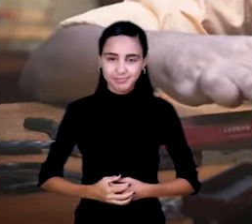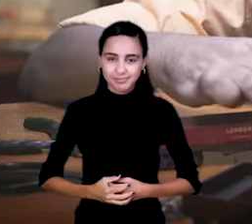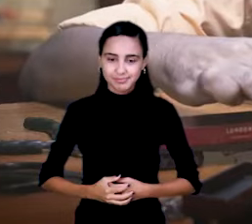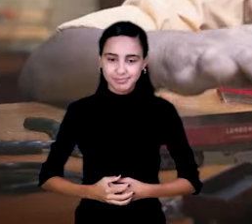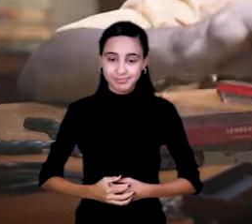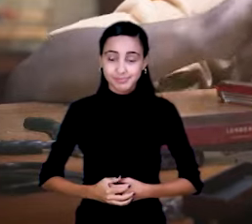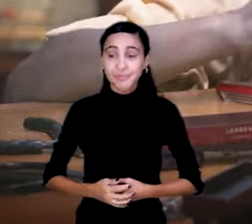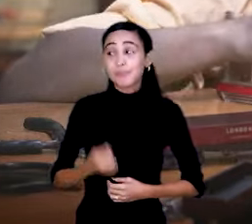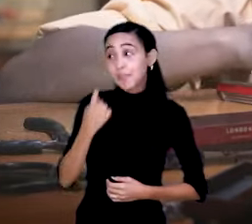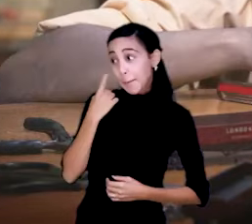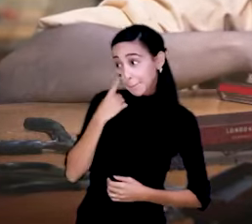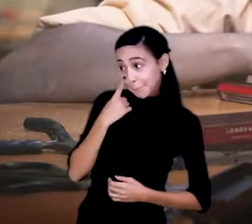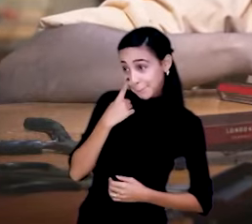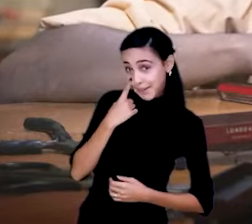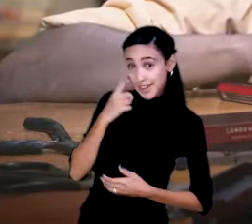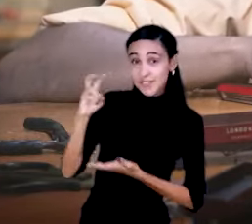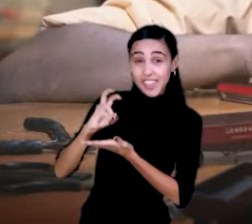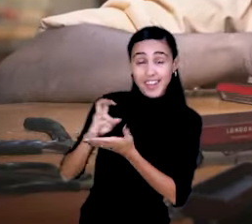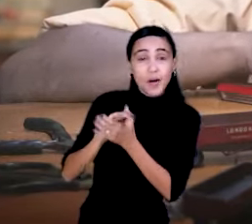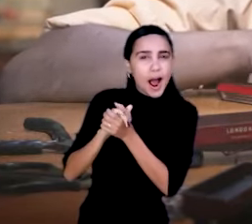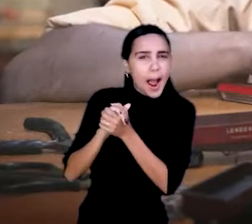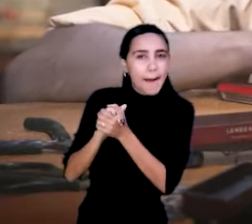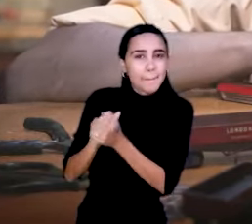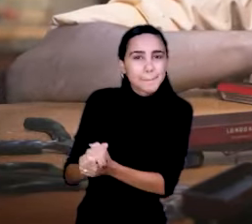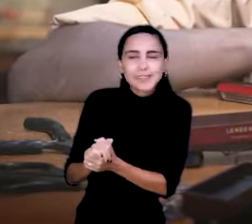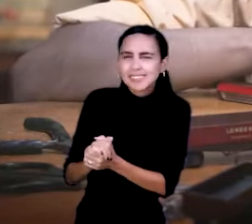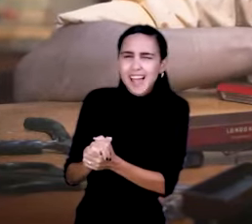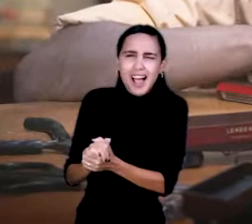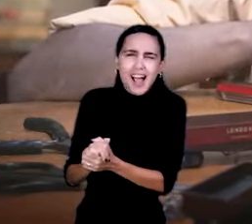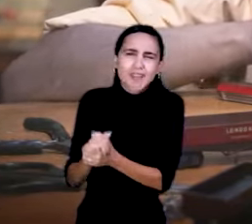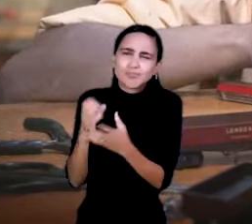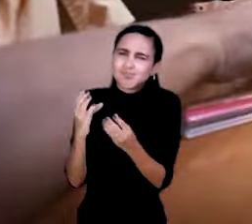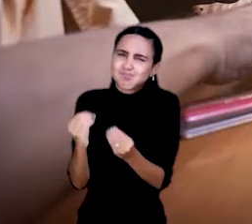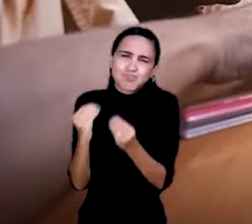Ve, Federico, que la amistad no tiene límites.